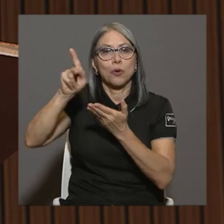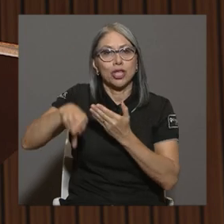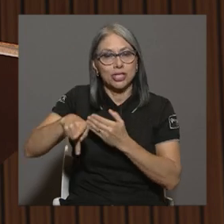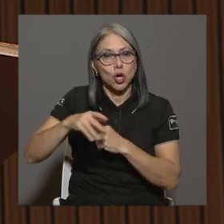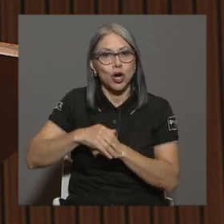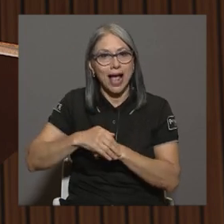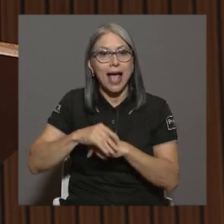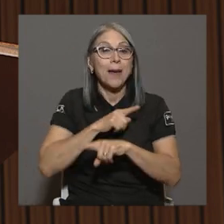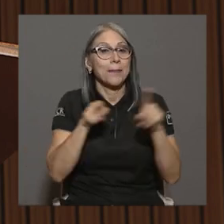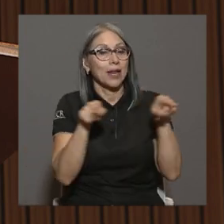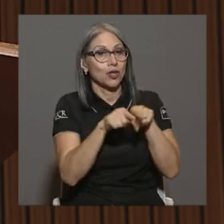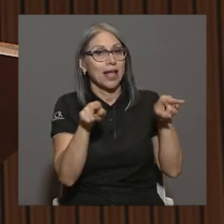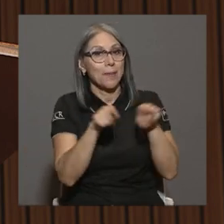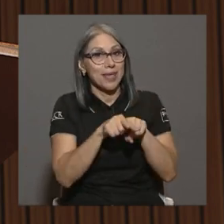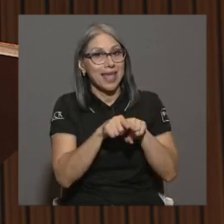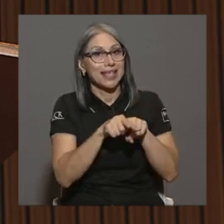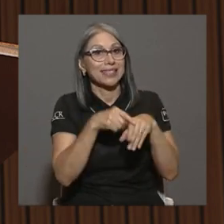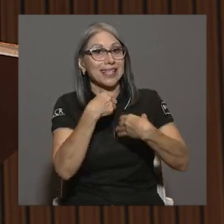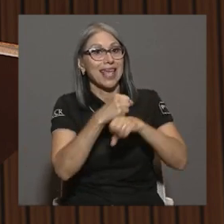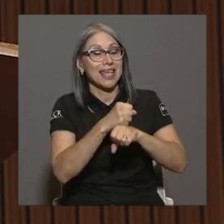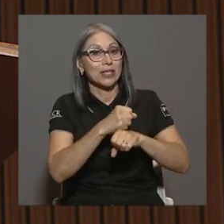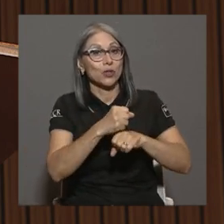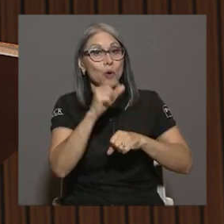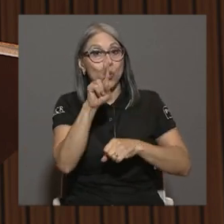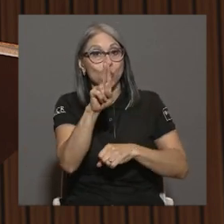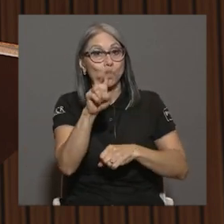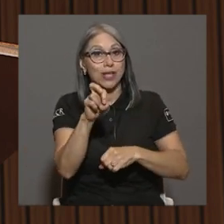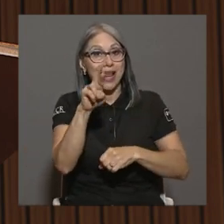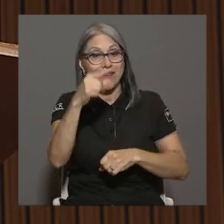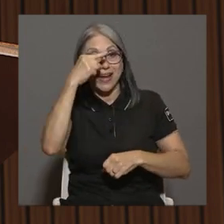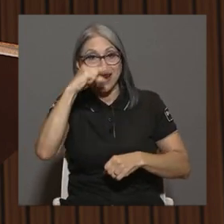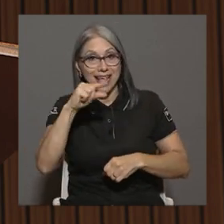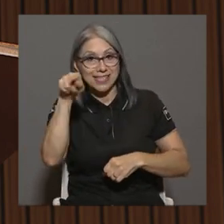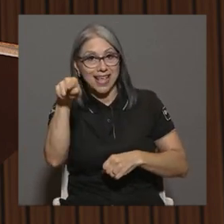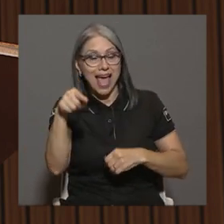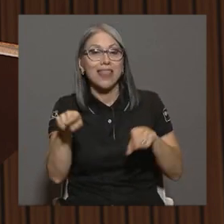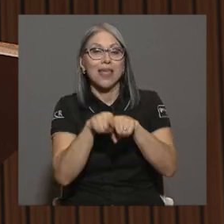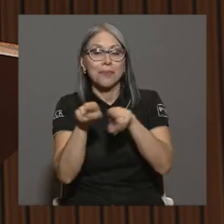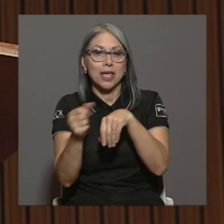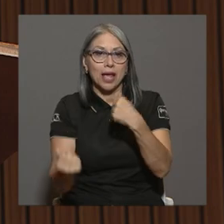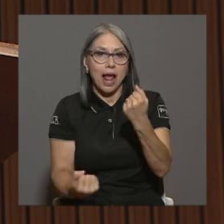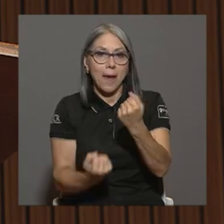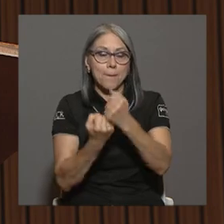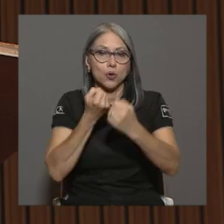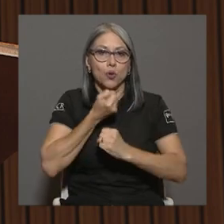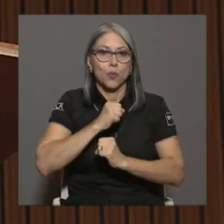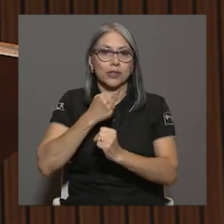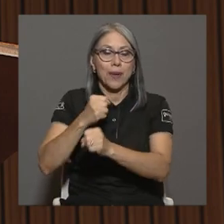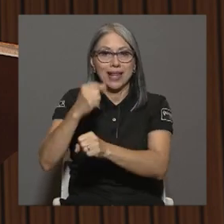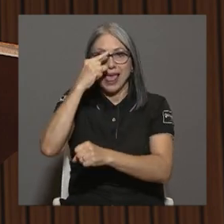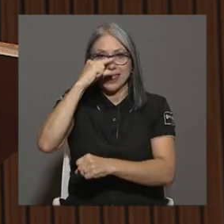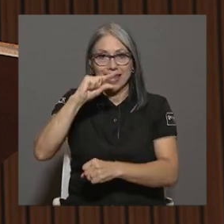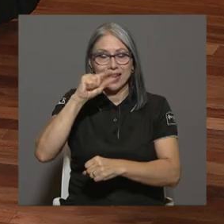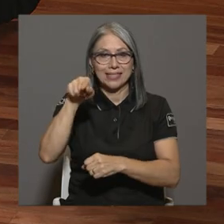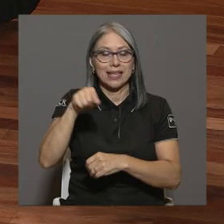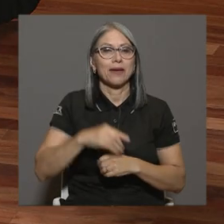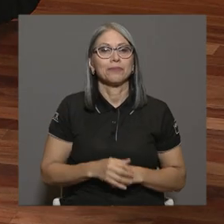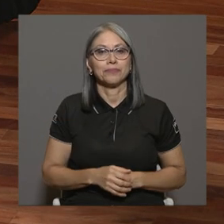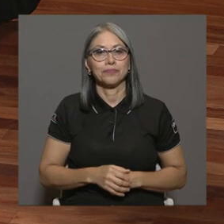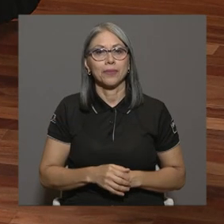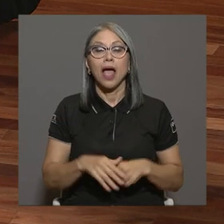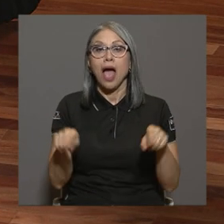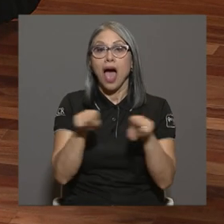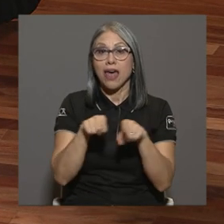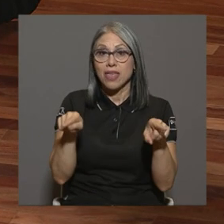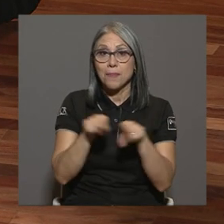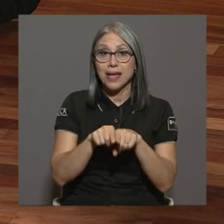Oca, pero también en el recinto de Grecia, también con el apoyo de la municipalidad local.